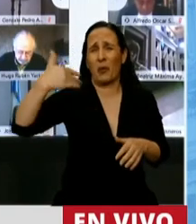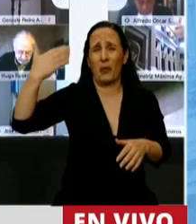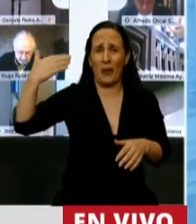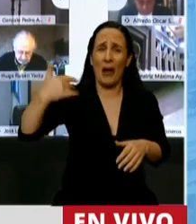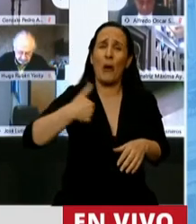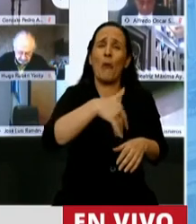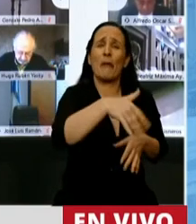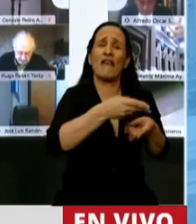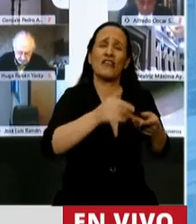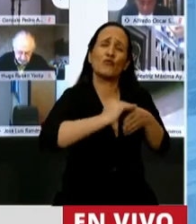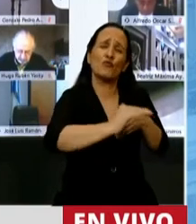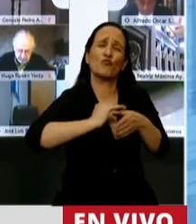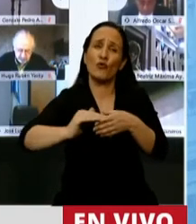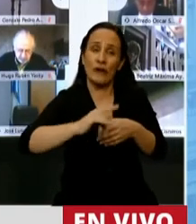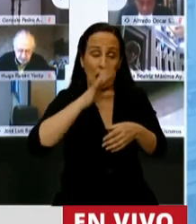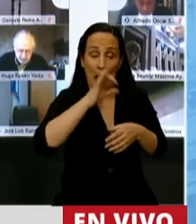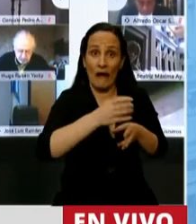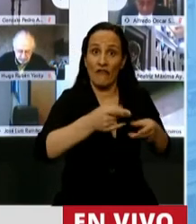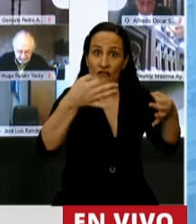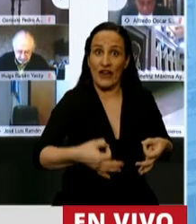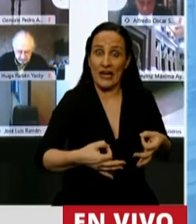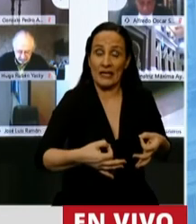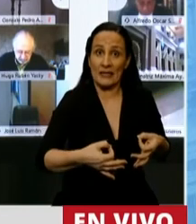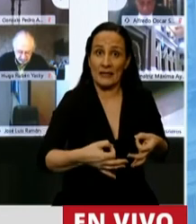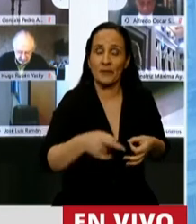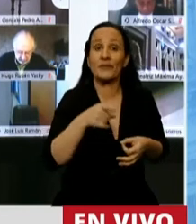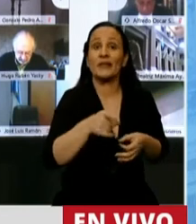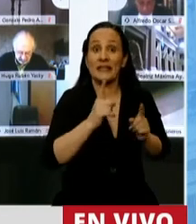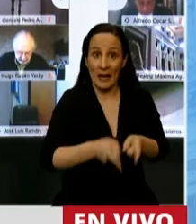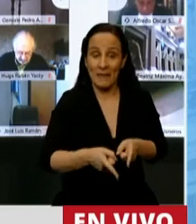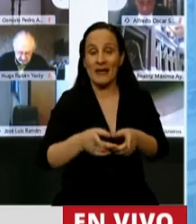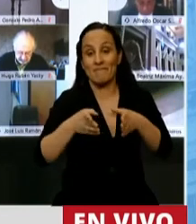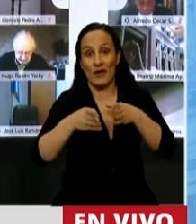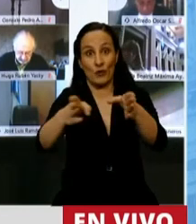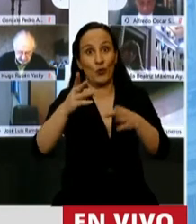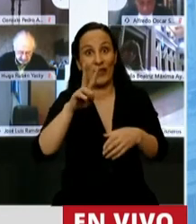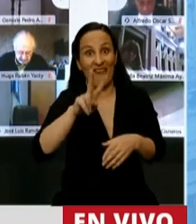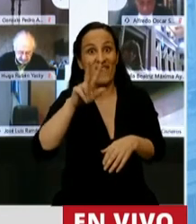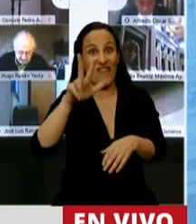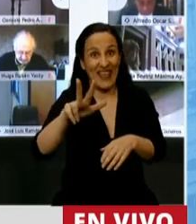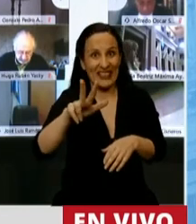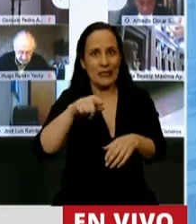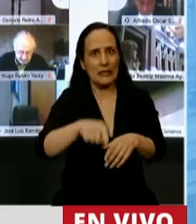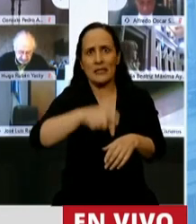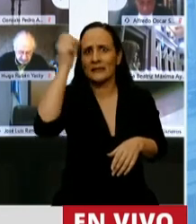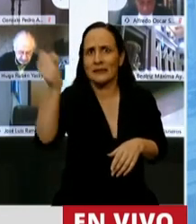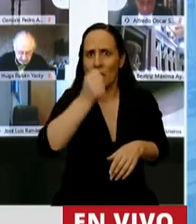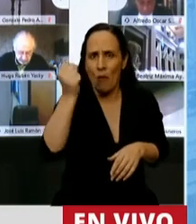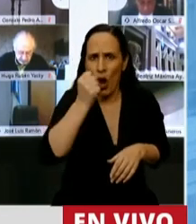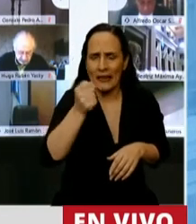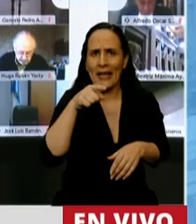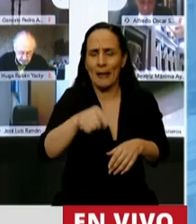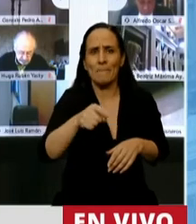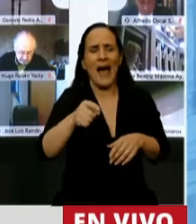se están por terminar y nunca se terminan de realizar, y fundamentalmente una ruta 23 que significa geopolíticamente la